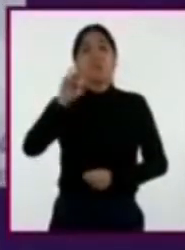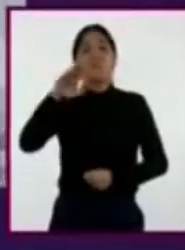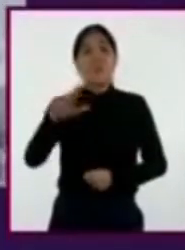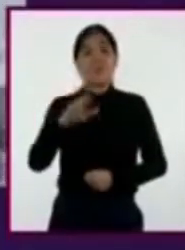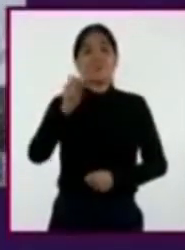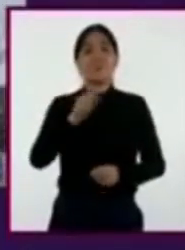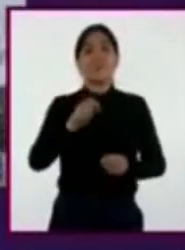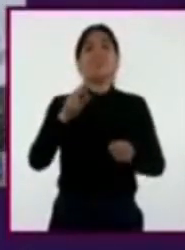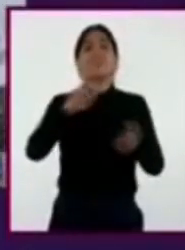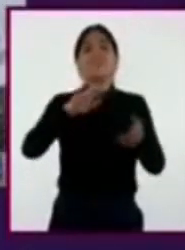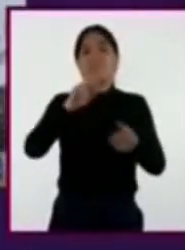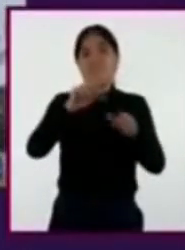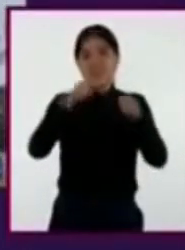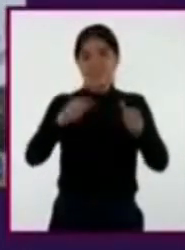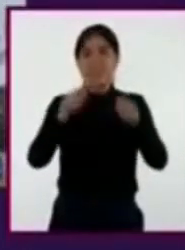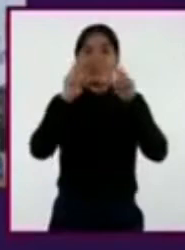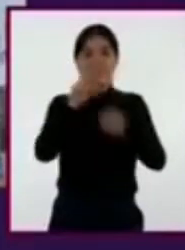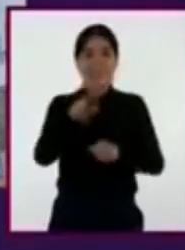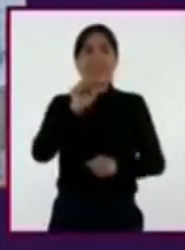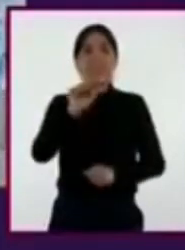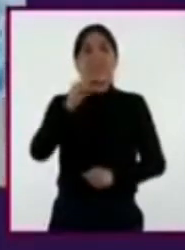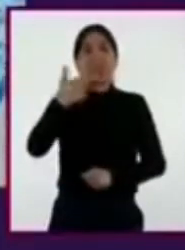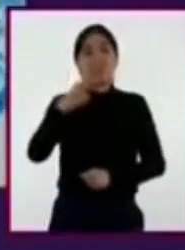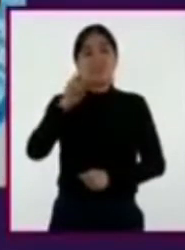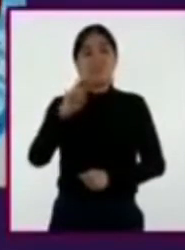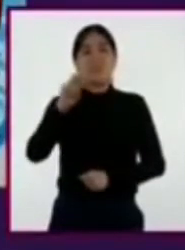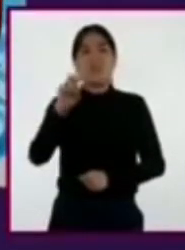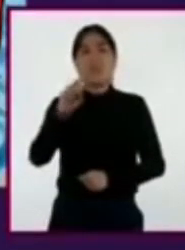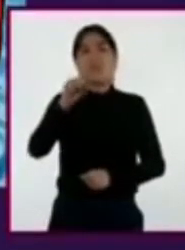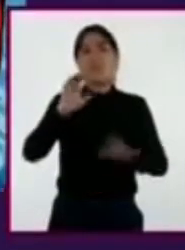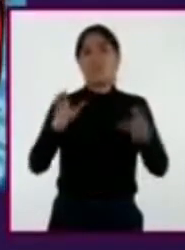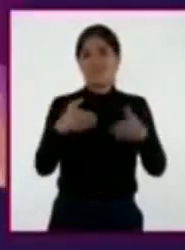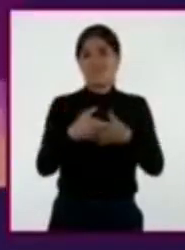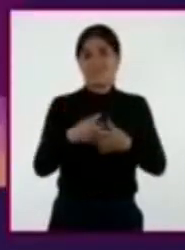artista visual. Y juntos somos Axolotl Collective.